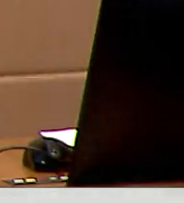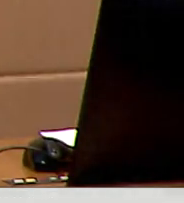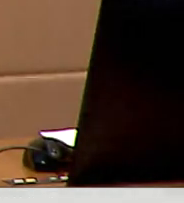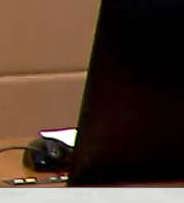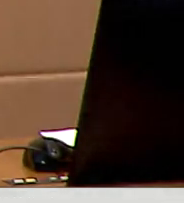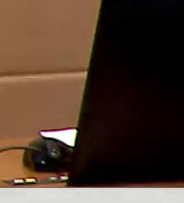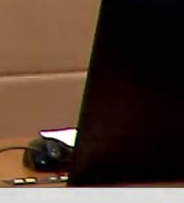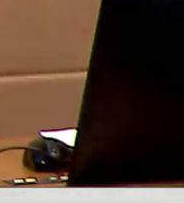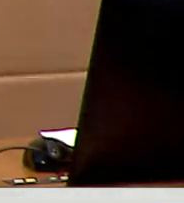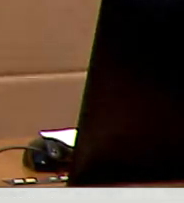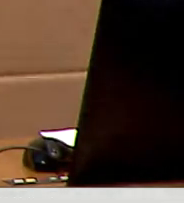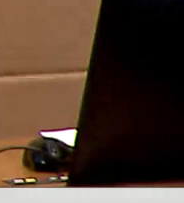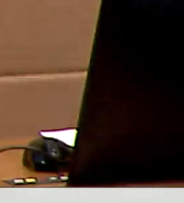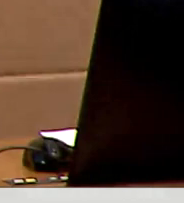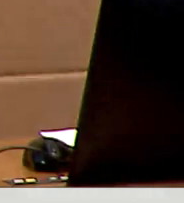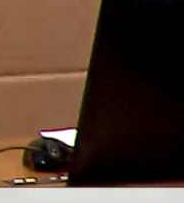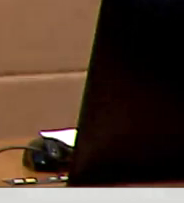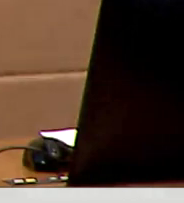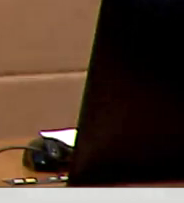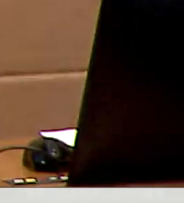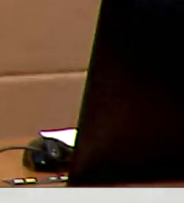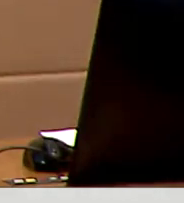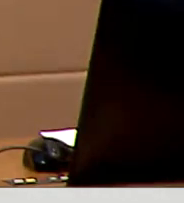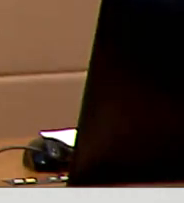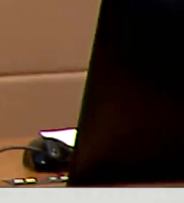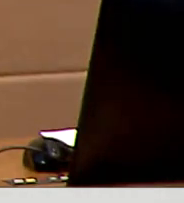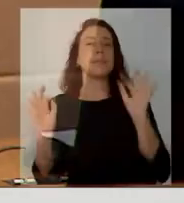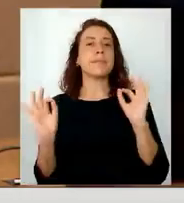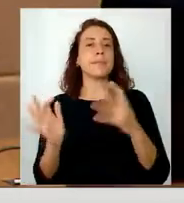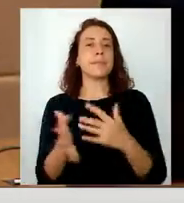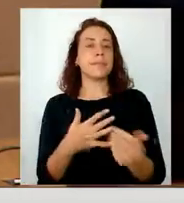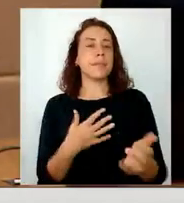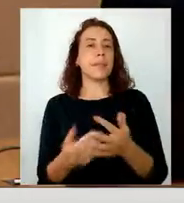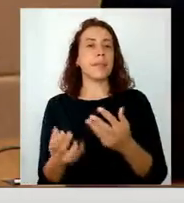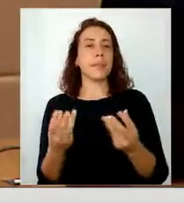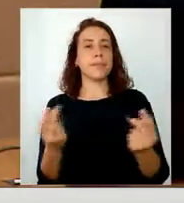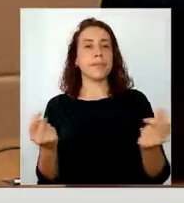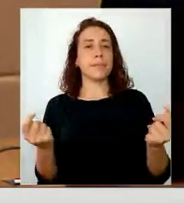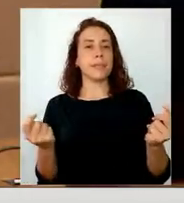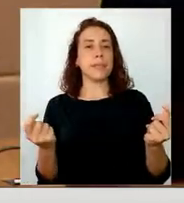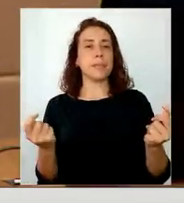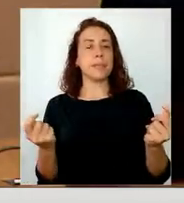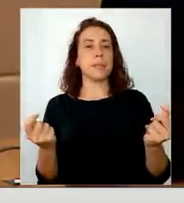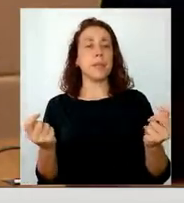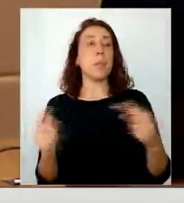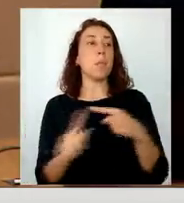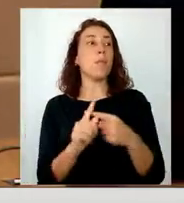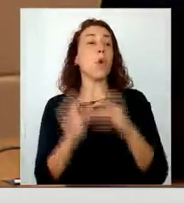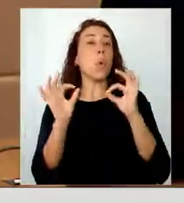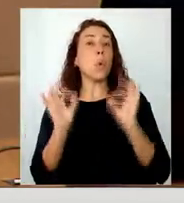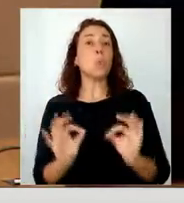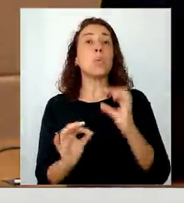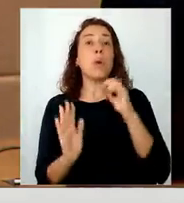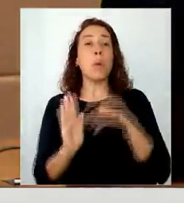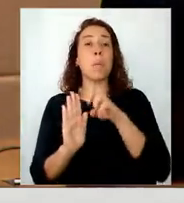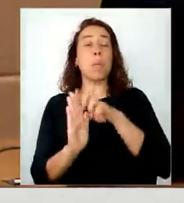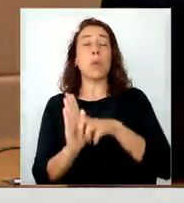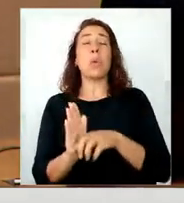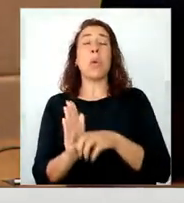gasto público la prioridad y la transparencia positiva coincidencia porque es un proyecto que estaba bastante alargado bien